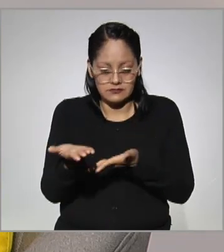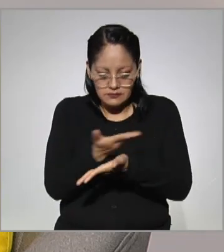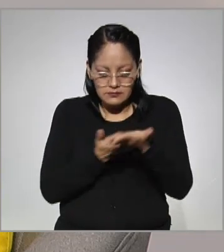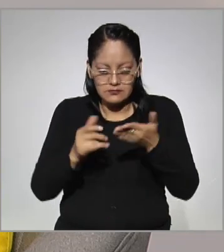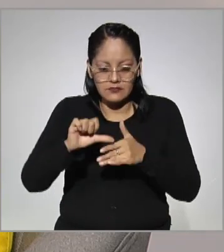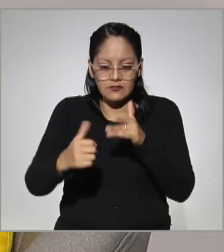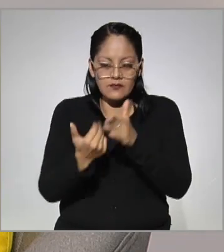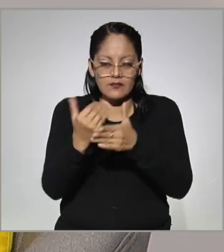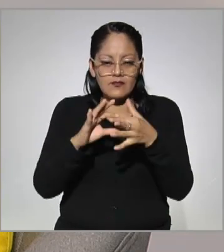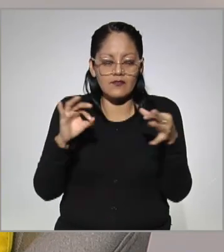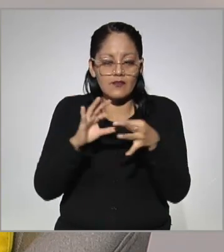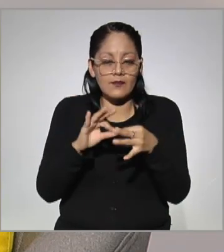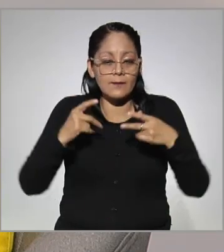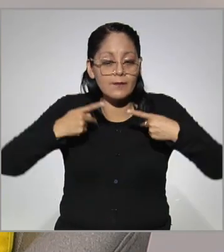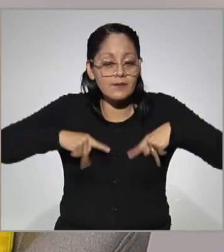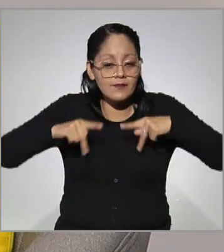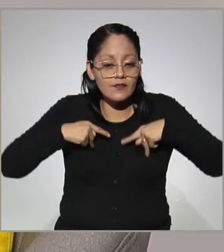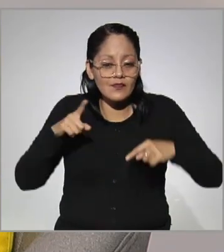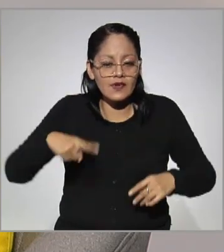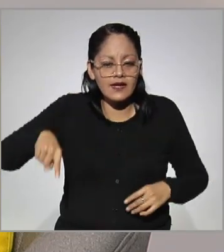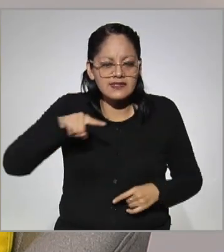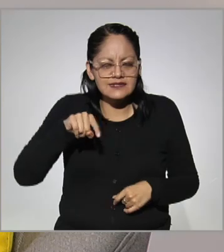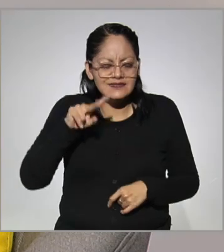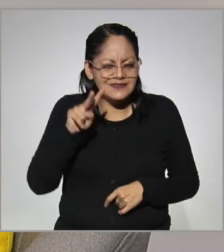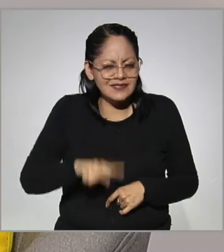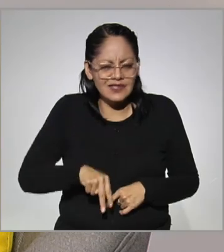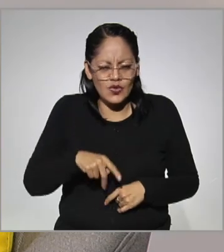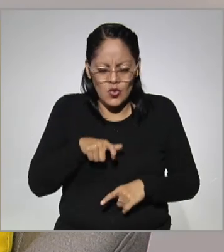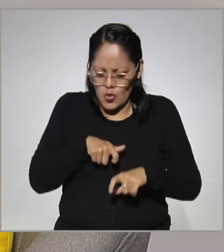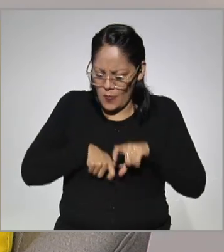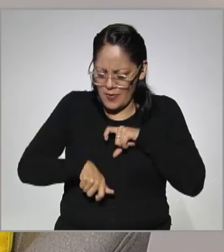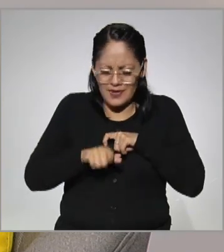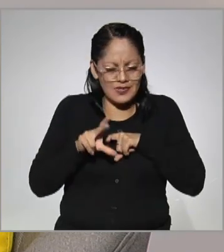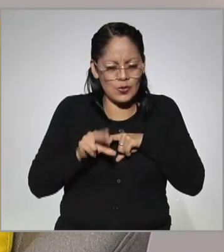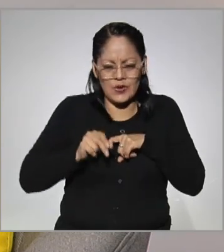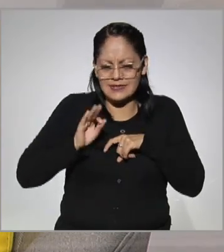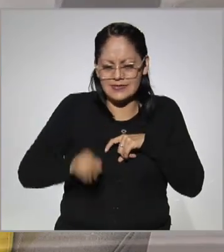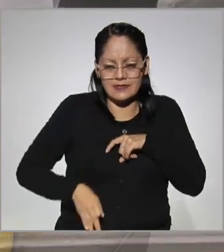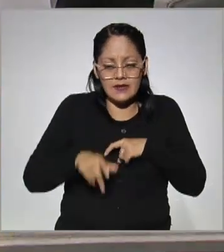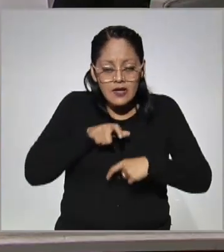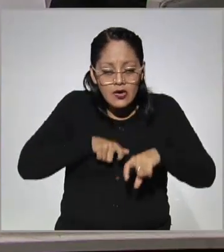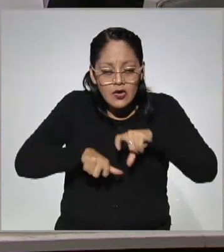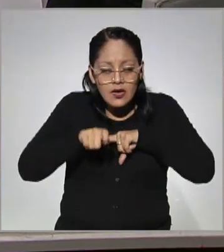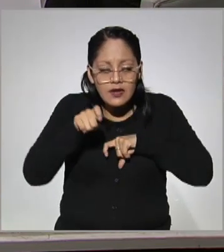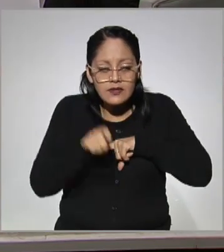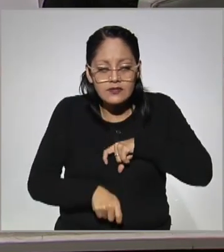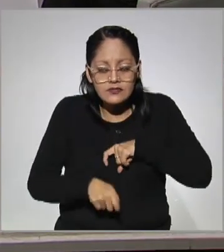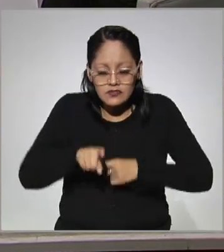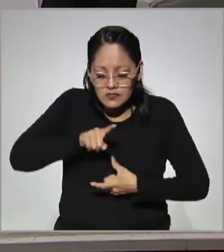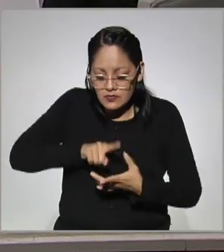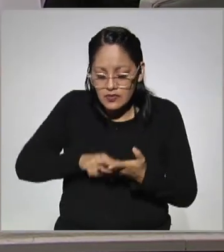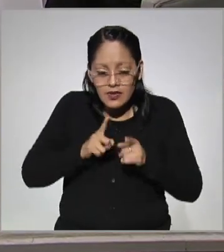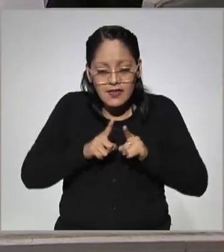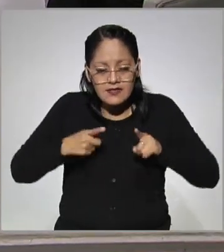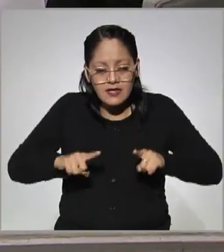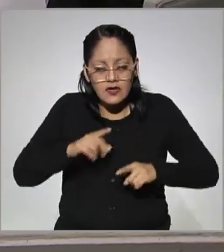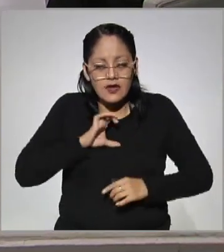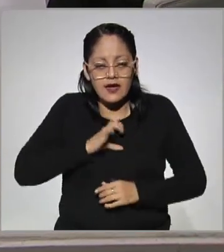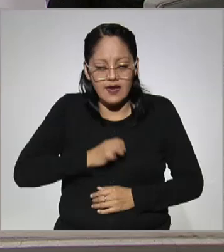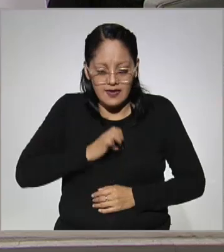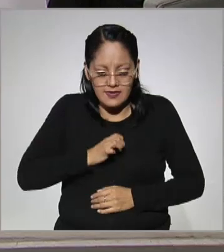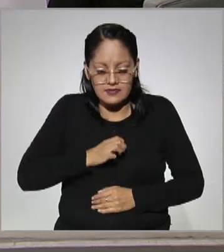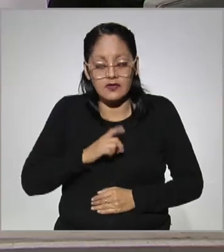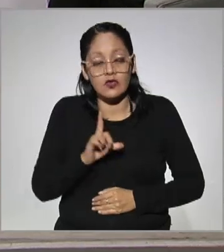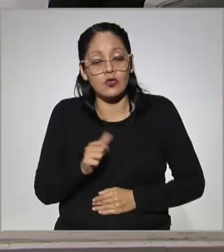esta mañana, personas que están muy en contra de las hormonas porque asocian las hormonas a cualquier tipo de desarrollo de cánceres y